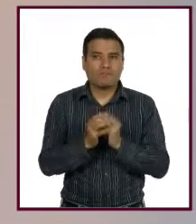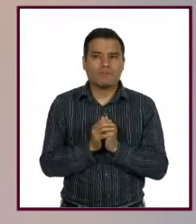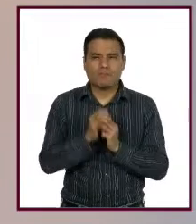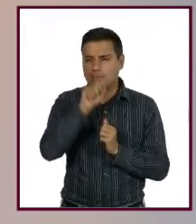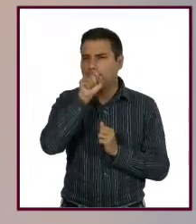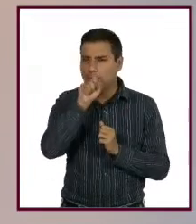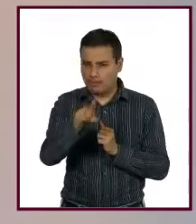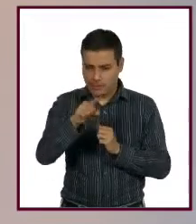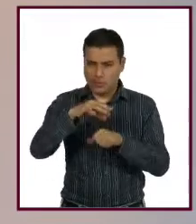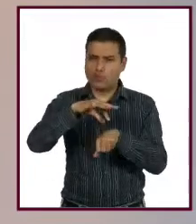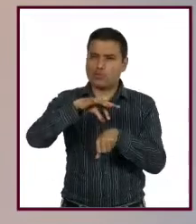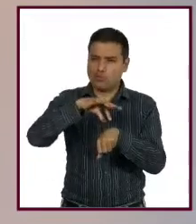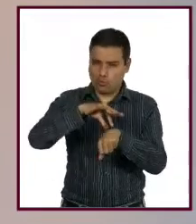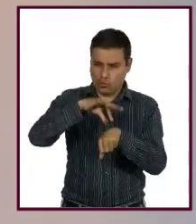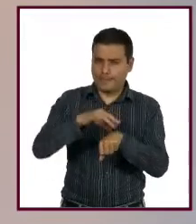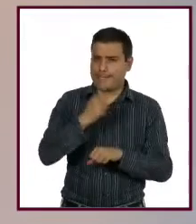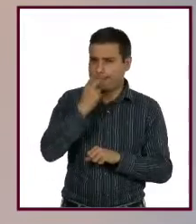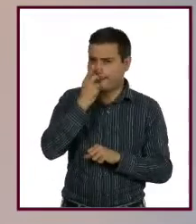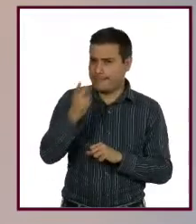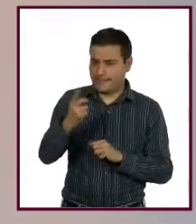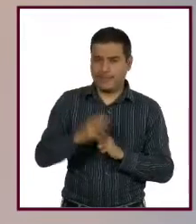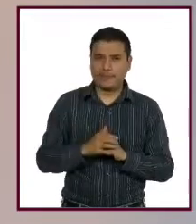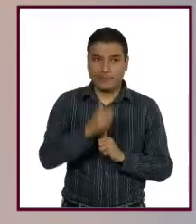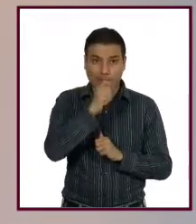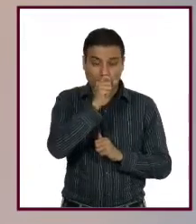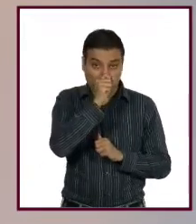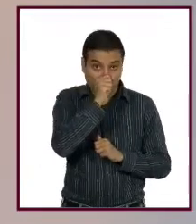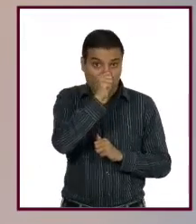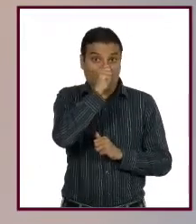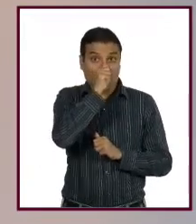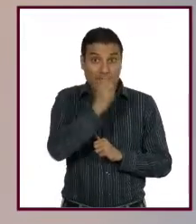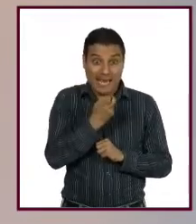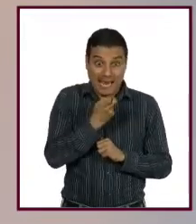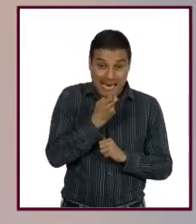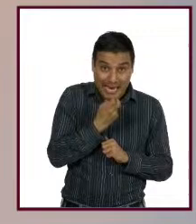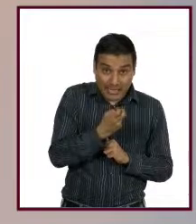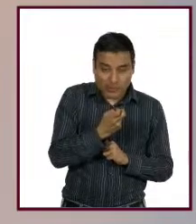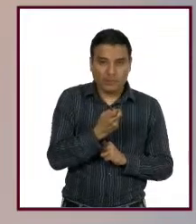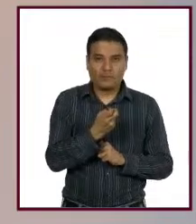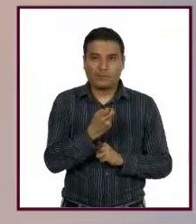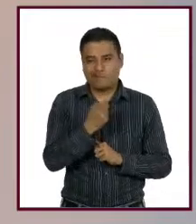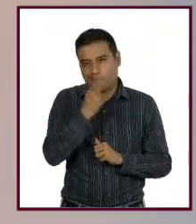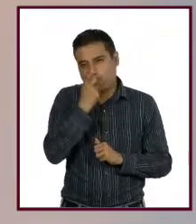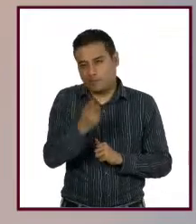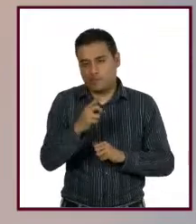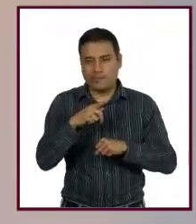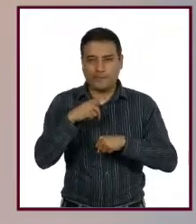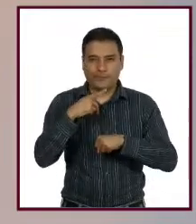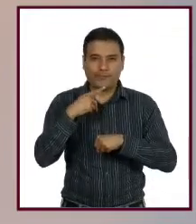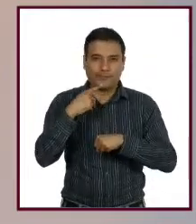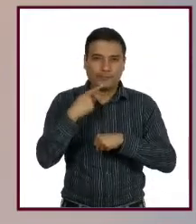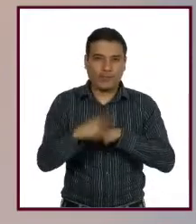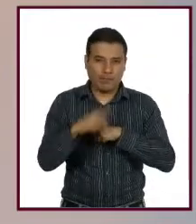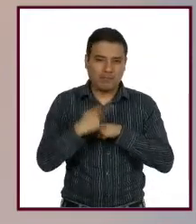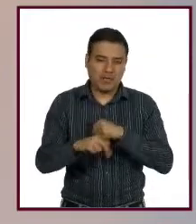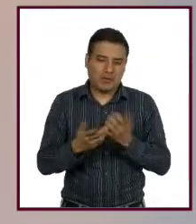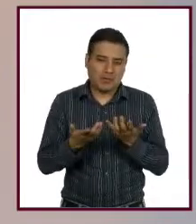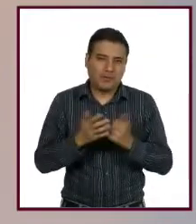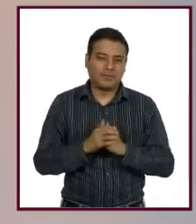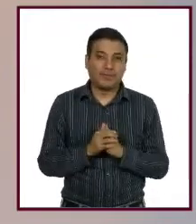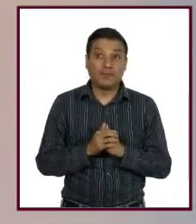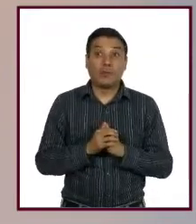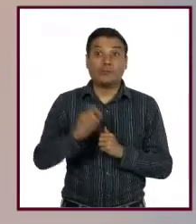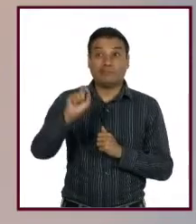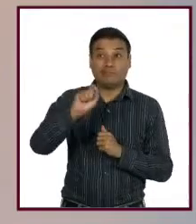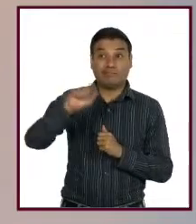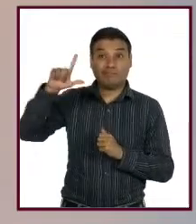médico, asocian el consumo de inhalantes como un efecto agudo únicamente. Sin embargo, hay evidencia científica que nos dice que